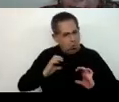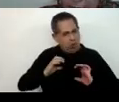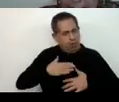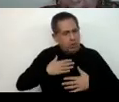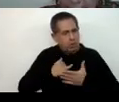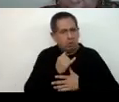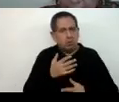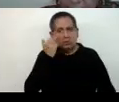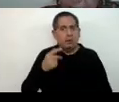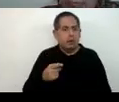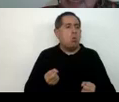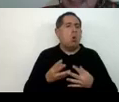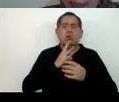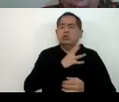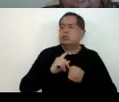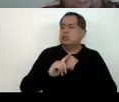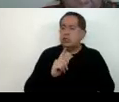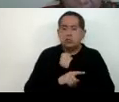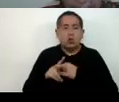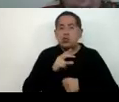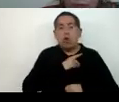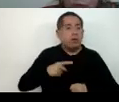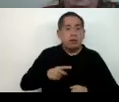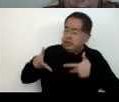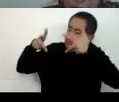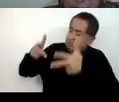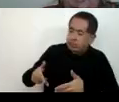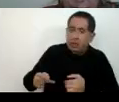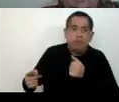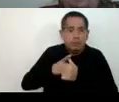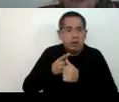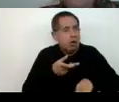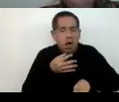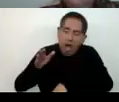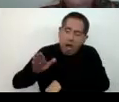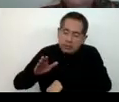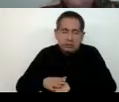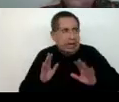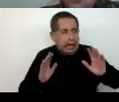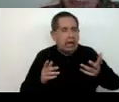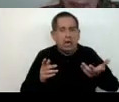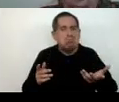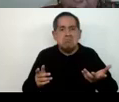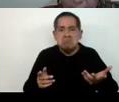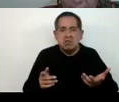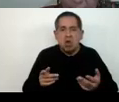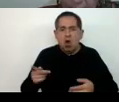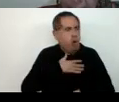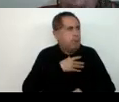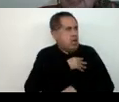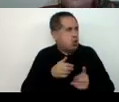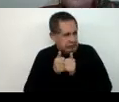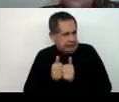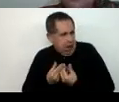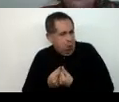la fertilidad, a que no les realicen esterilizaciones sin su consentimiento, a permanecer con sus hijas e hijos